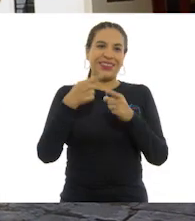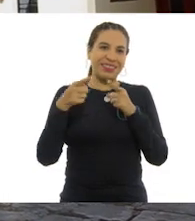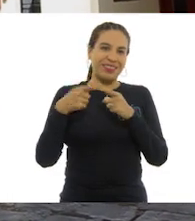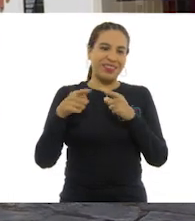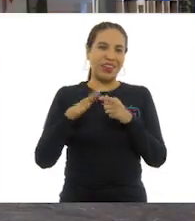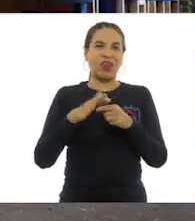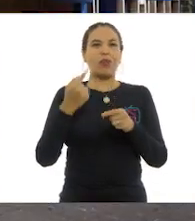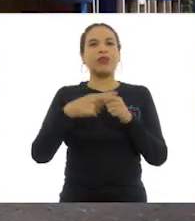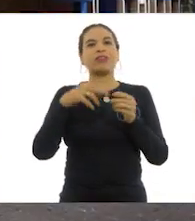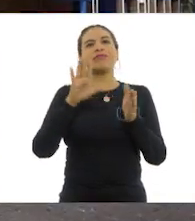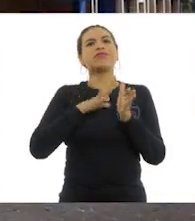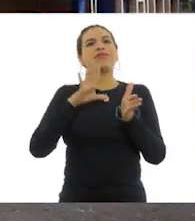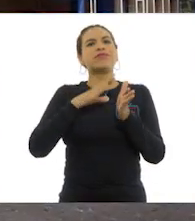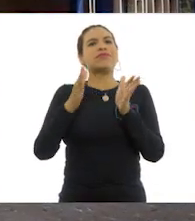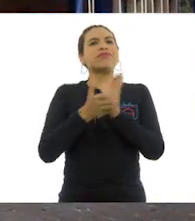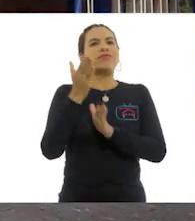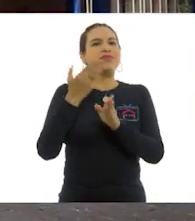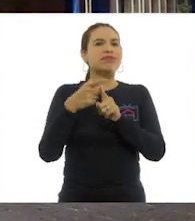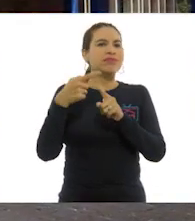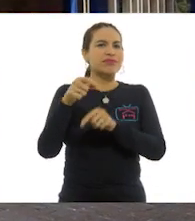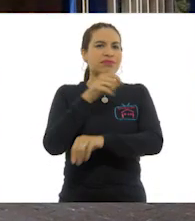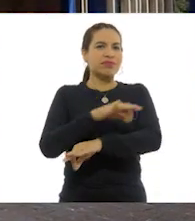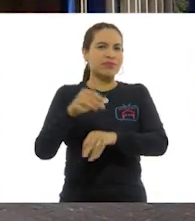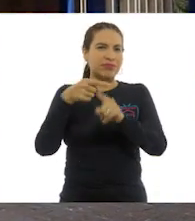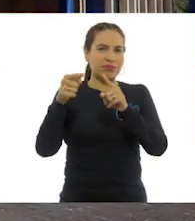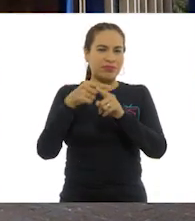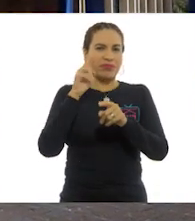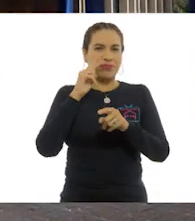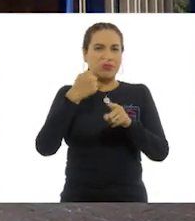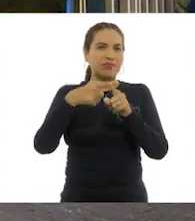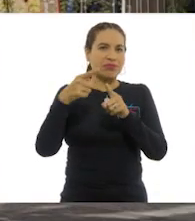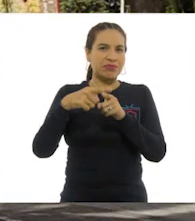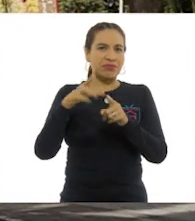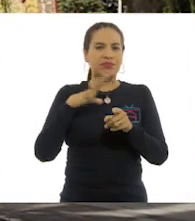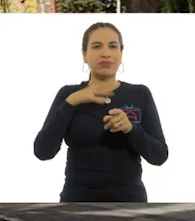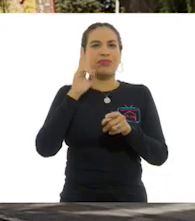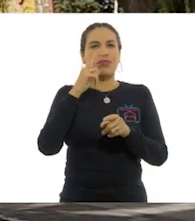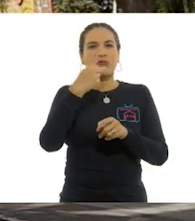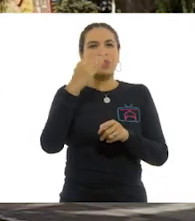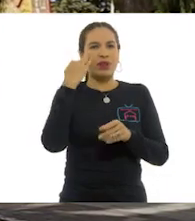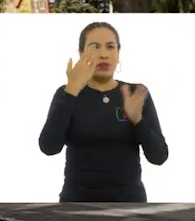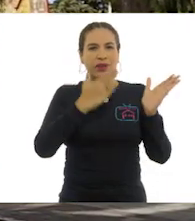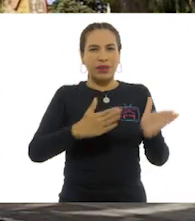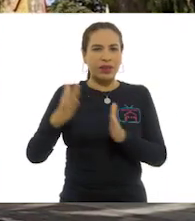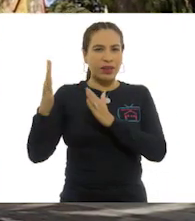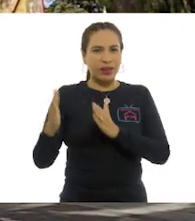diferentes obras de arquitectura que tiene, porque cada obra tiene un estilo distinto que nos habla de su época.